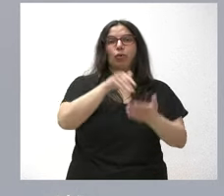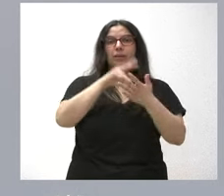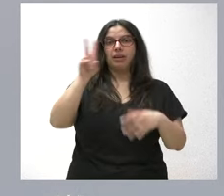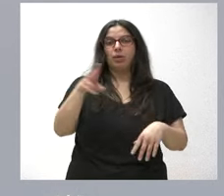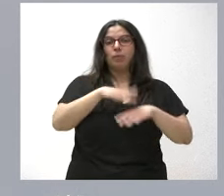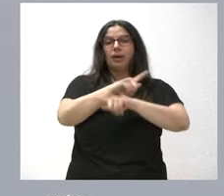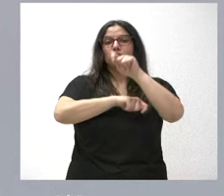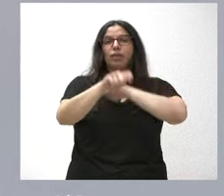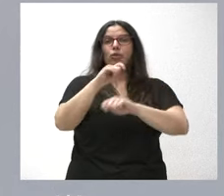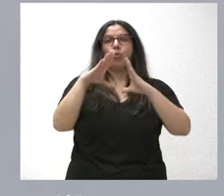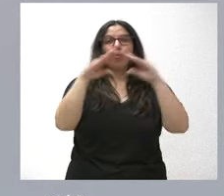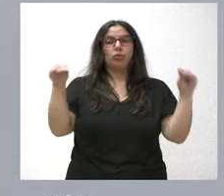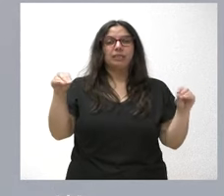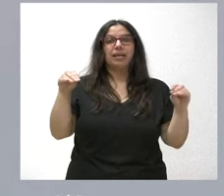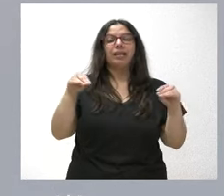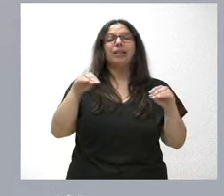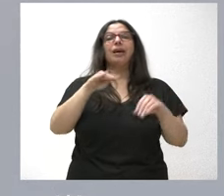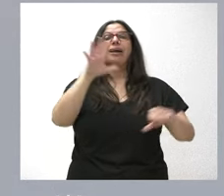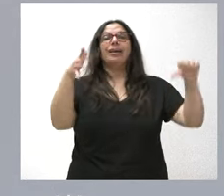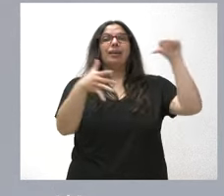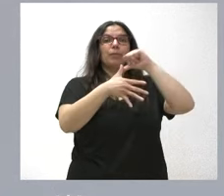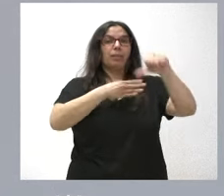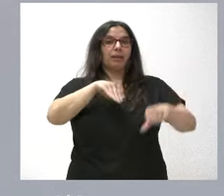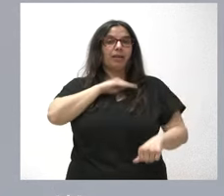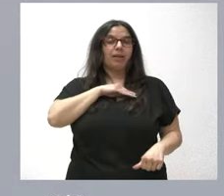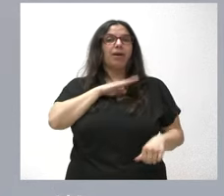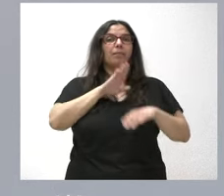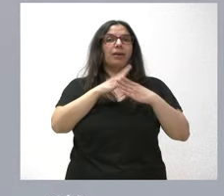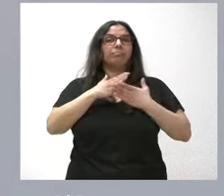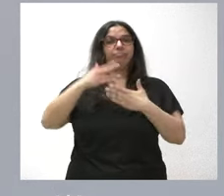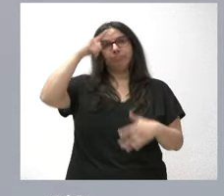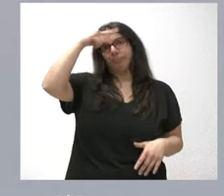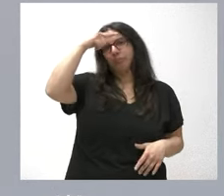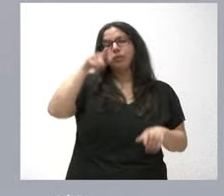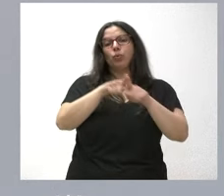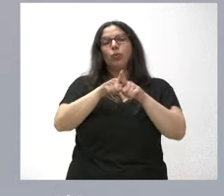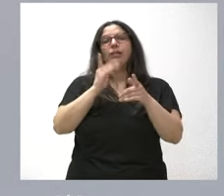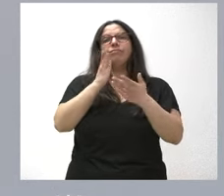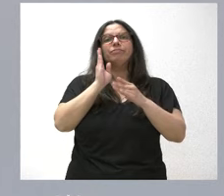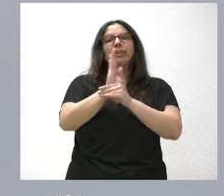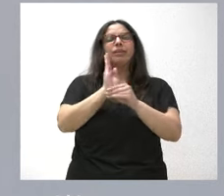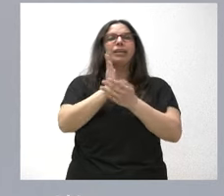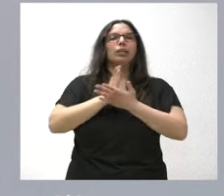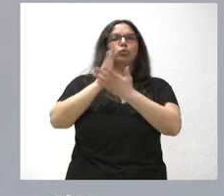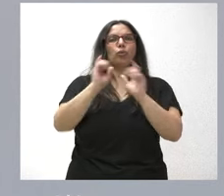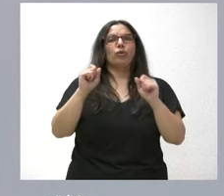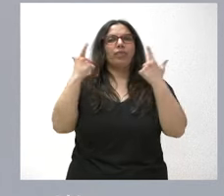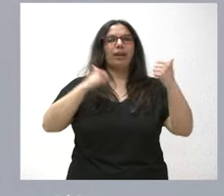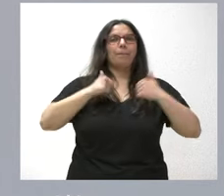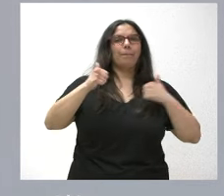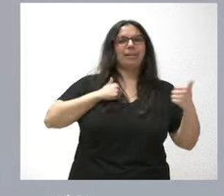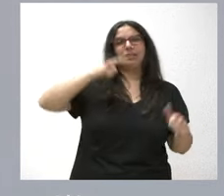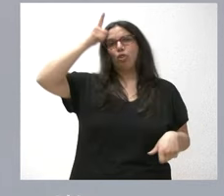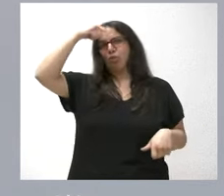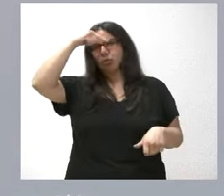Asociación Universitaria Iberoamericana de Posgrado para financiar estudios oficiales de máster y doctorado en universidades públicas en